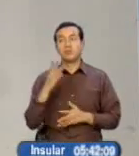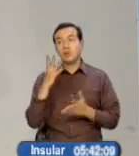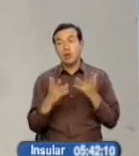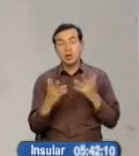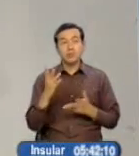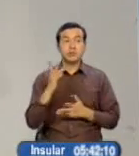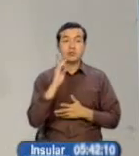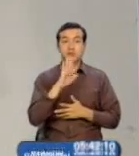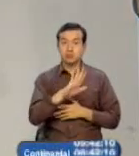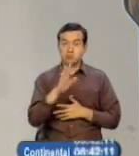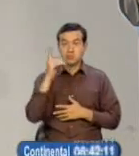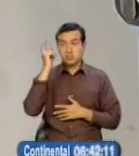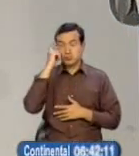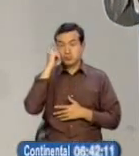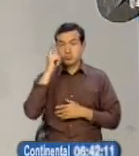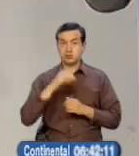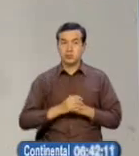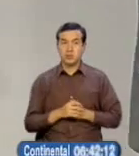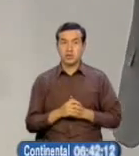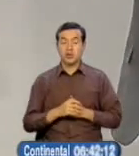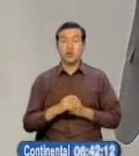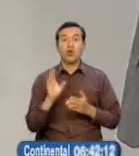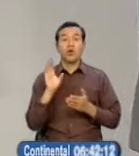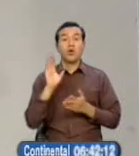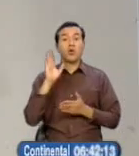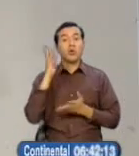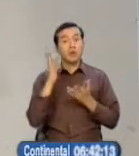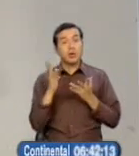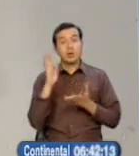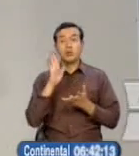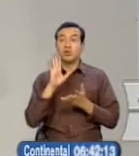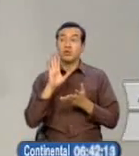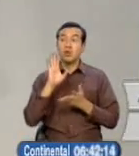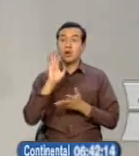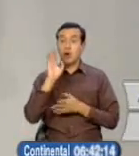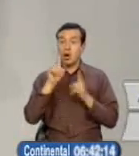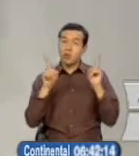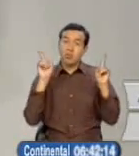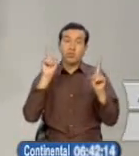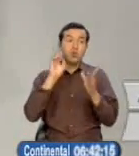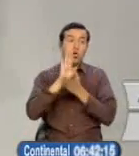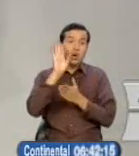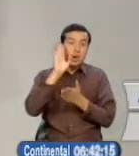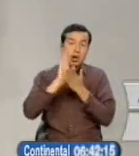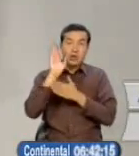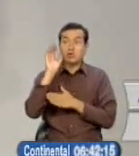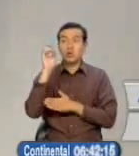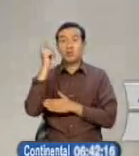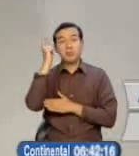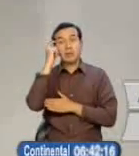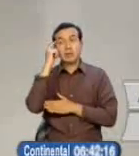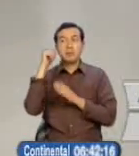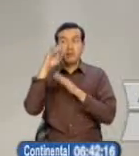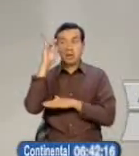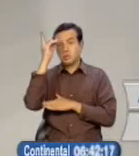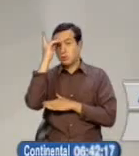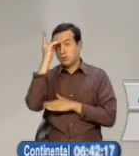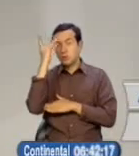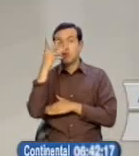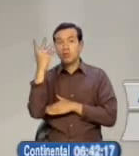educativo considera que es necesario una mayor carga de tareas, eso